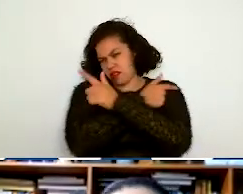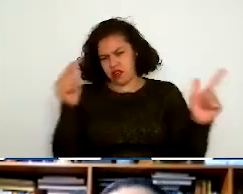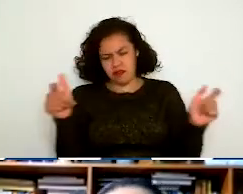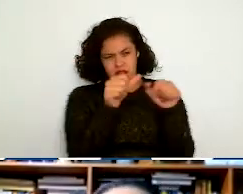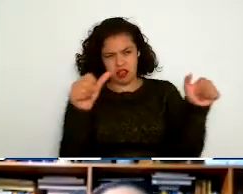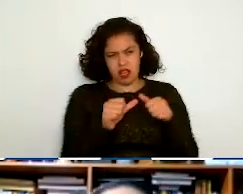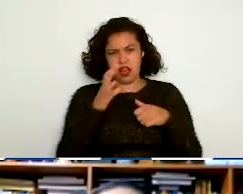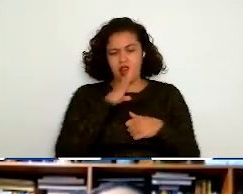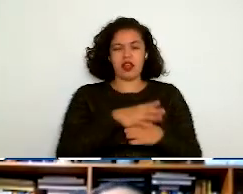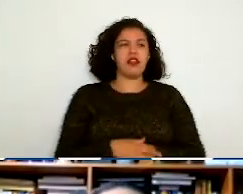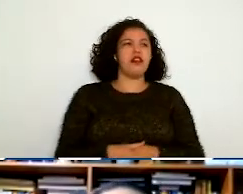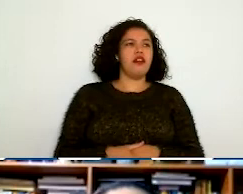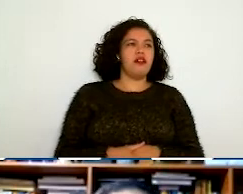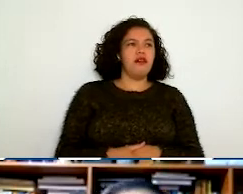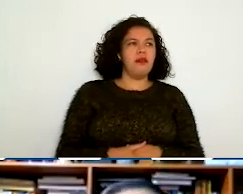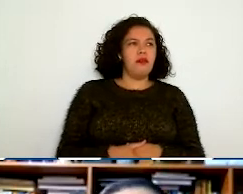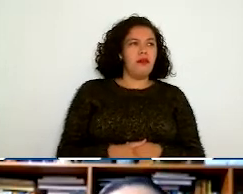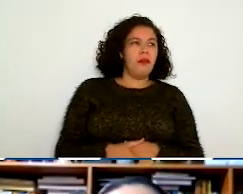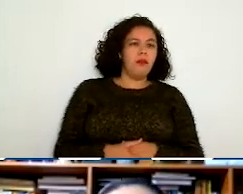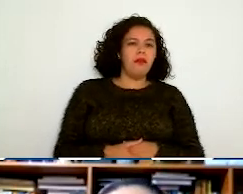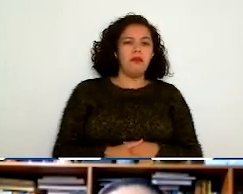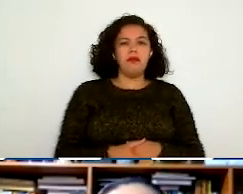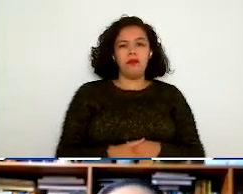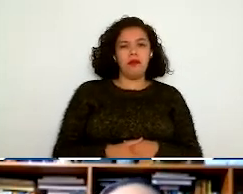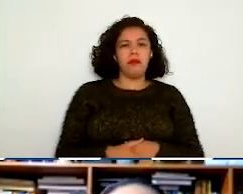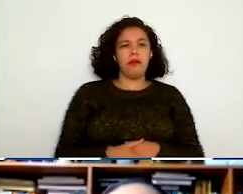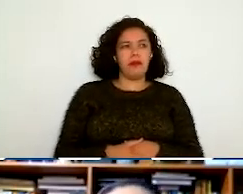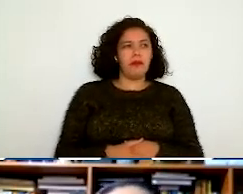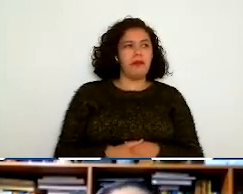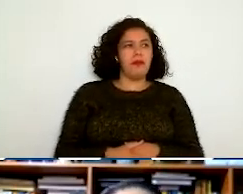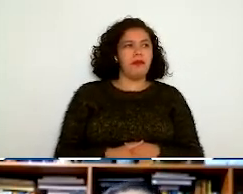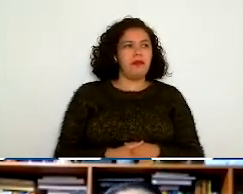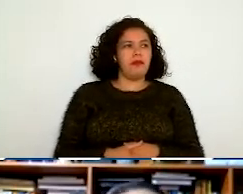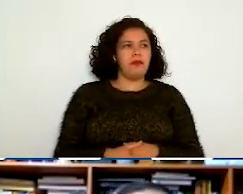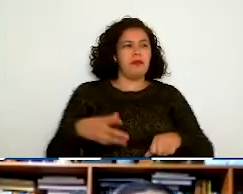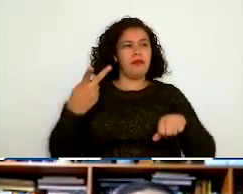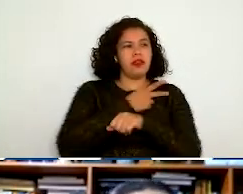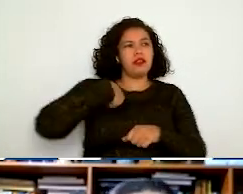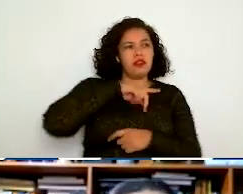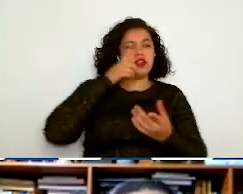área. Entonces, ¿qué pasa cuando nosotros generamos eso dentro de